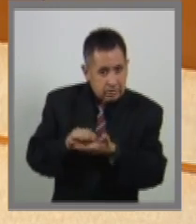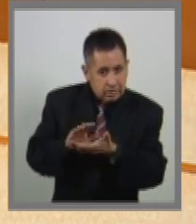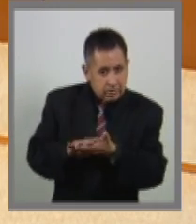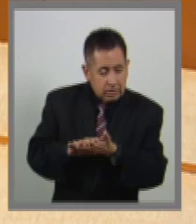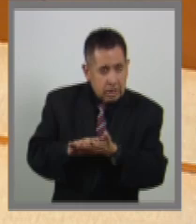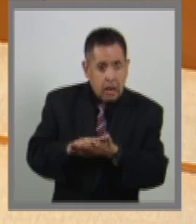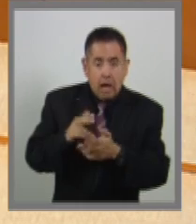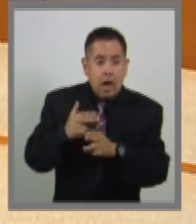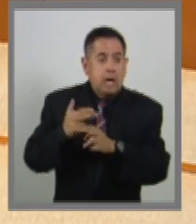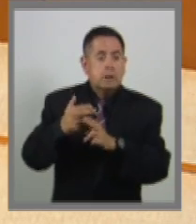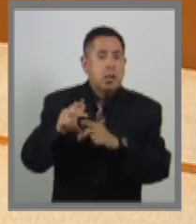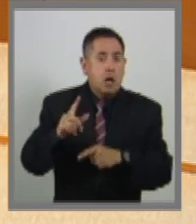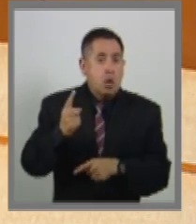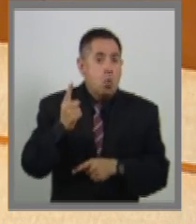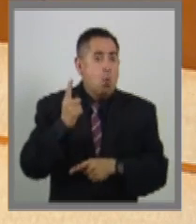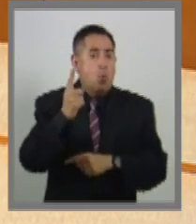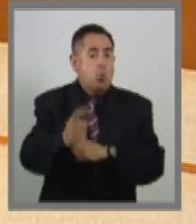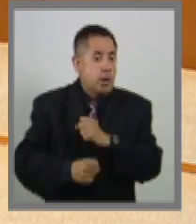hasta que pase un año.